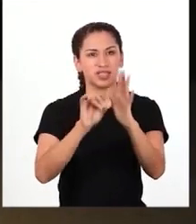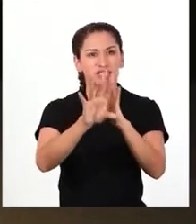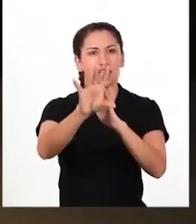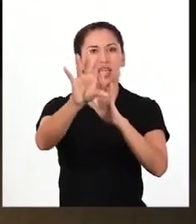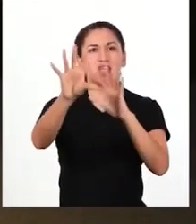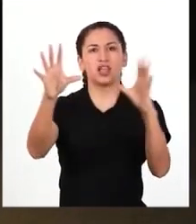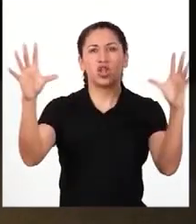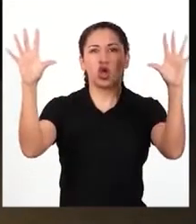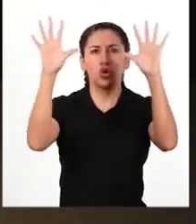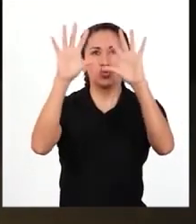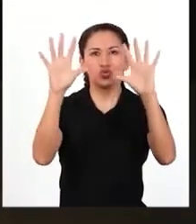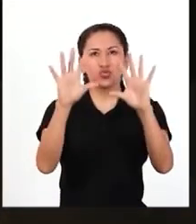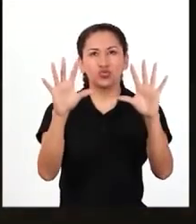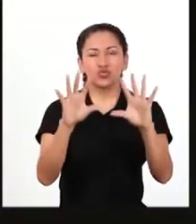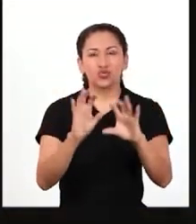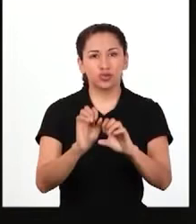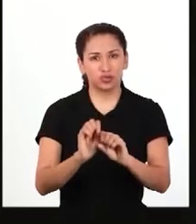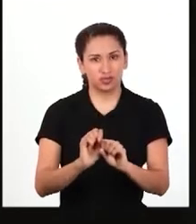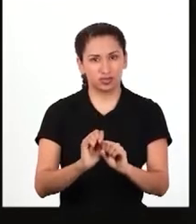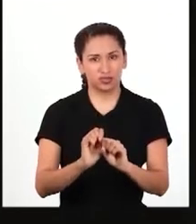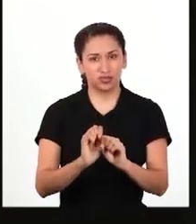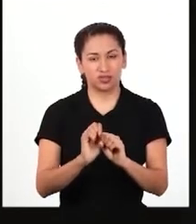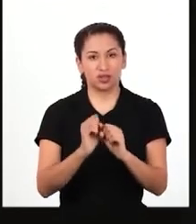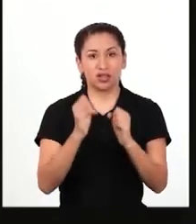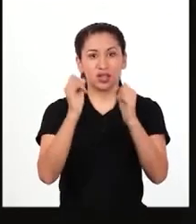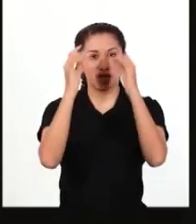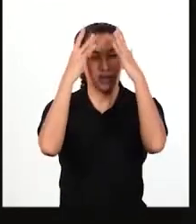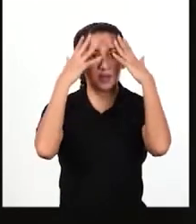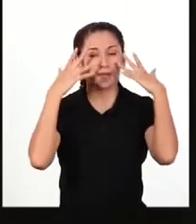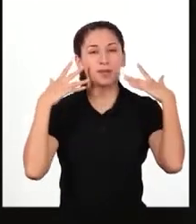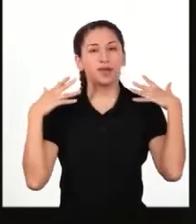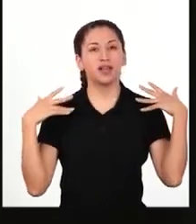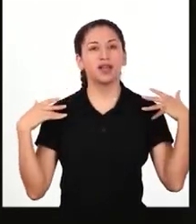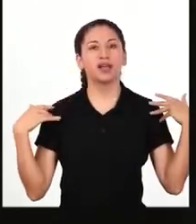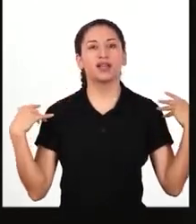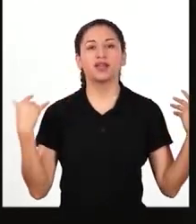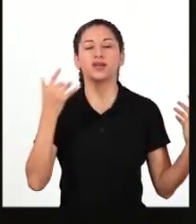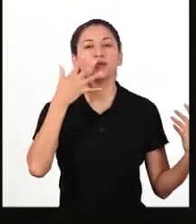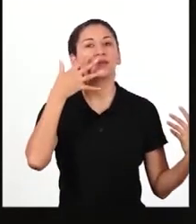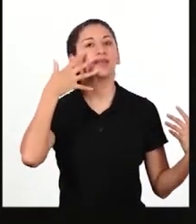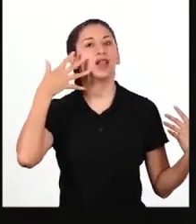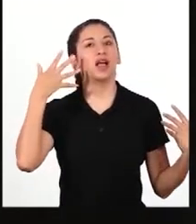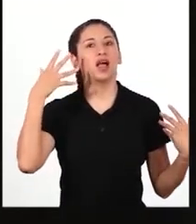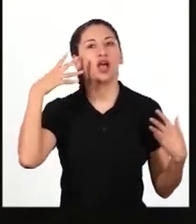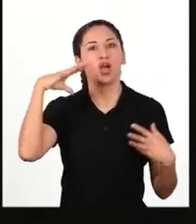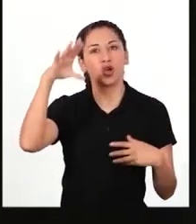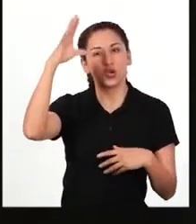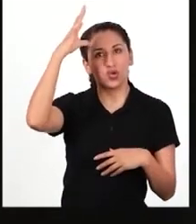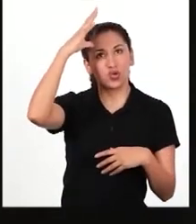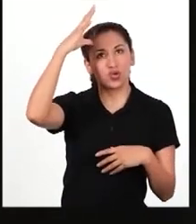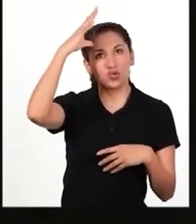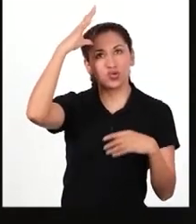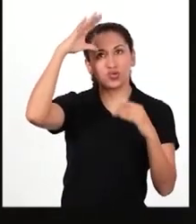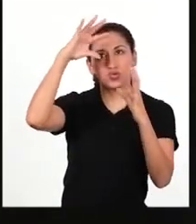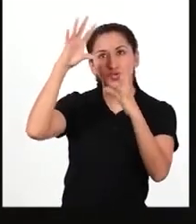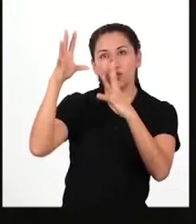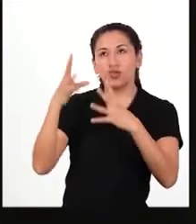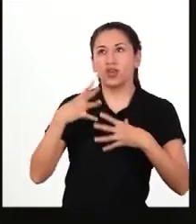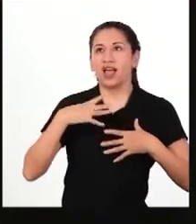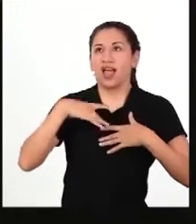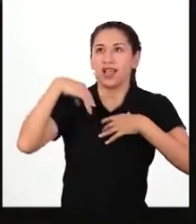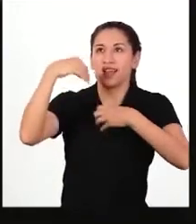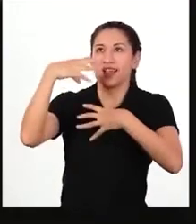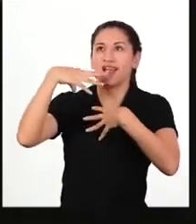los méganos ciñen la nieve oscura. Así pasan los bellos claros semblantes a la luna del